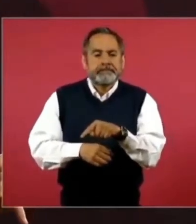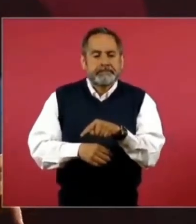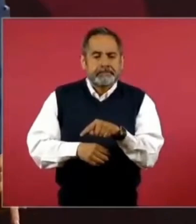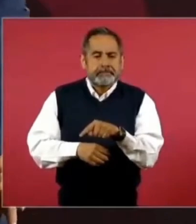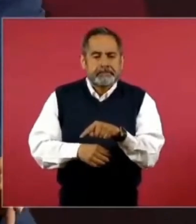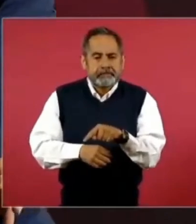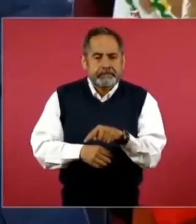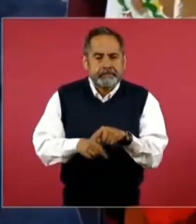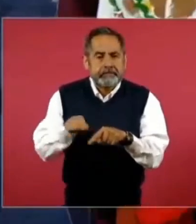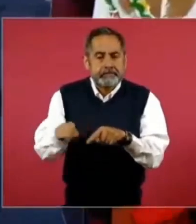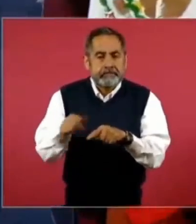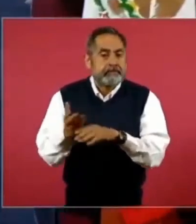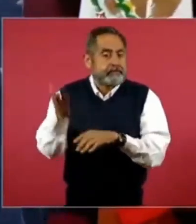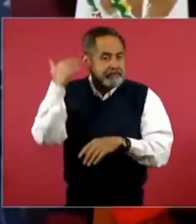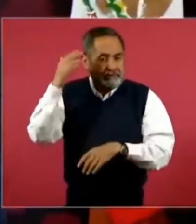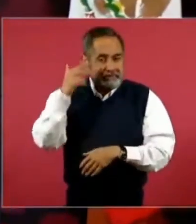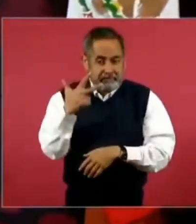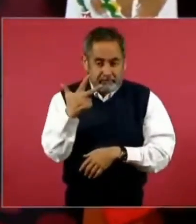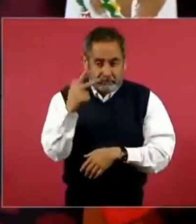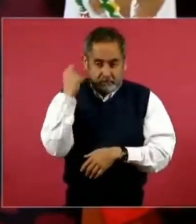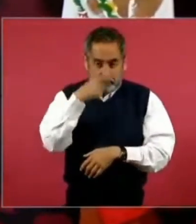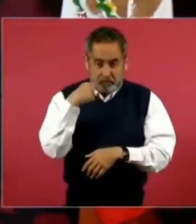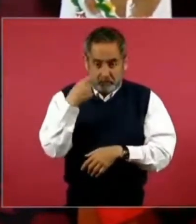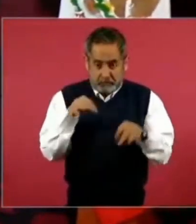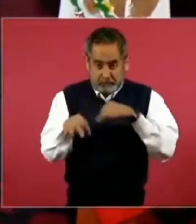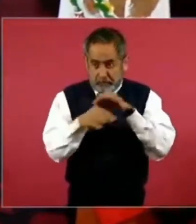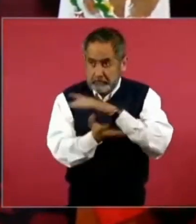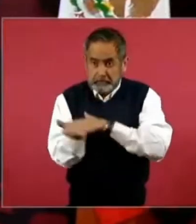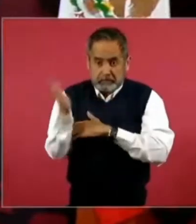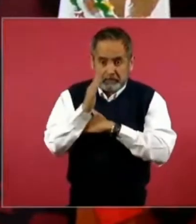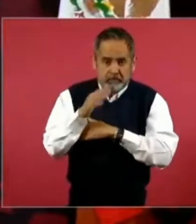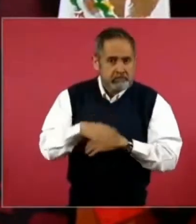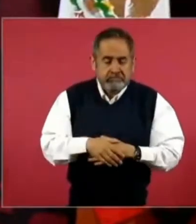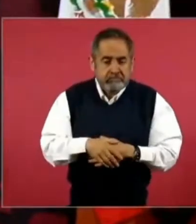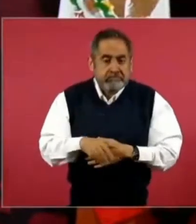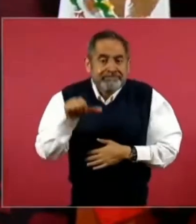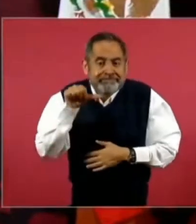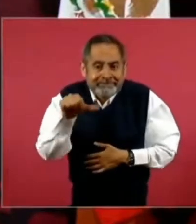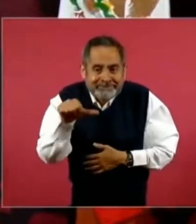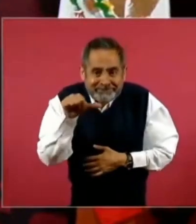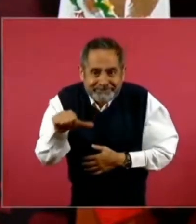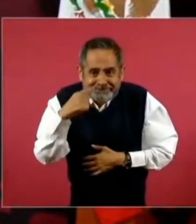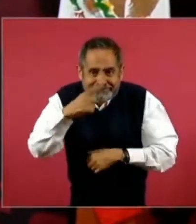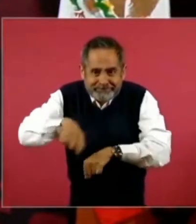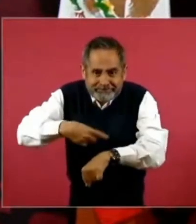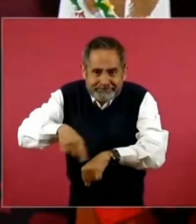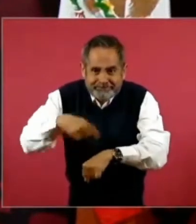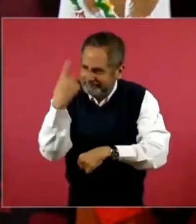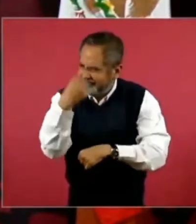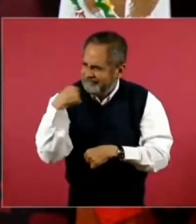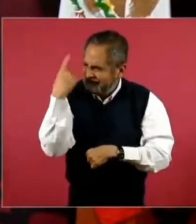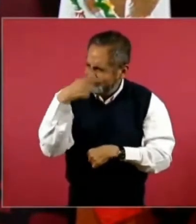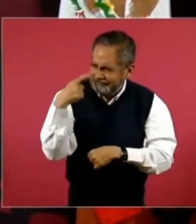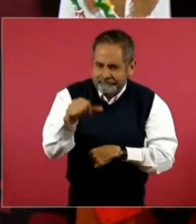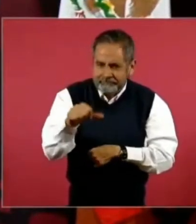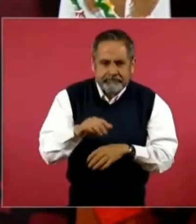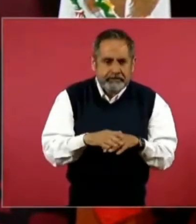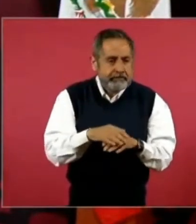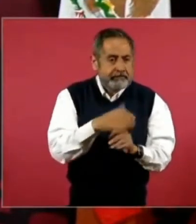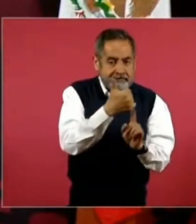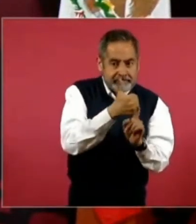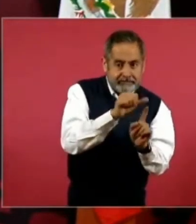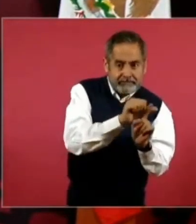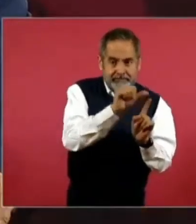una jornada de 8 horas, eran 16 horas, no era de 6 a